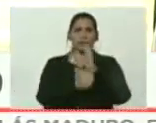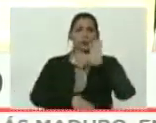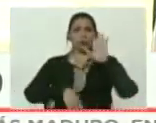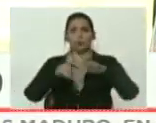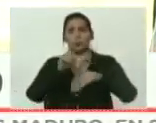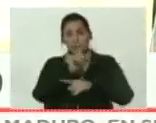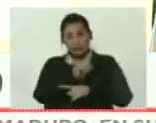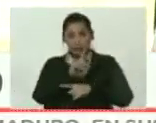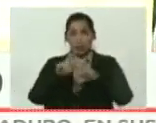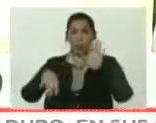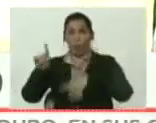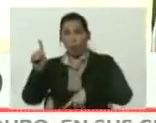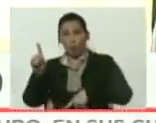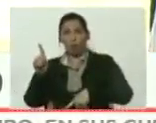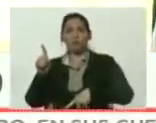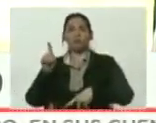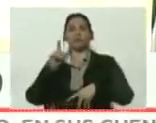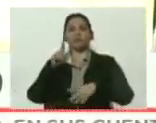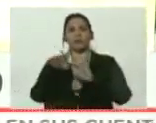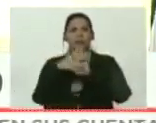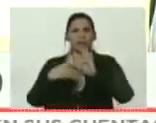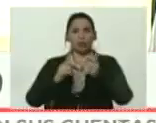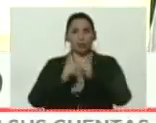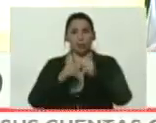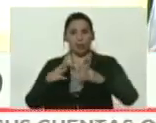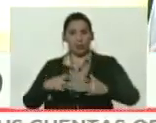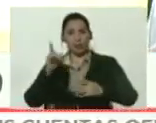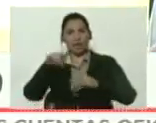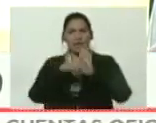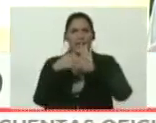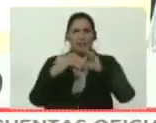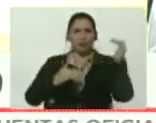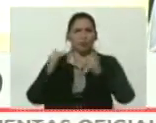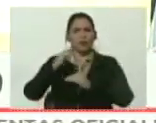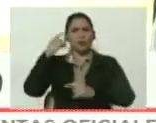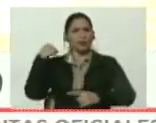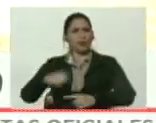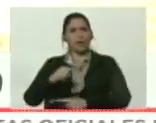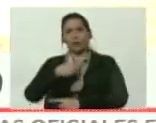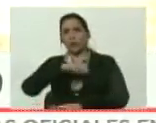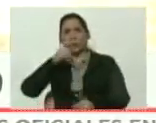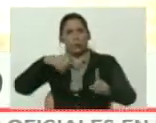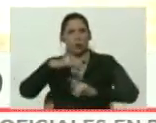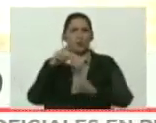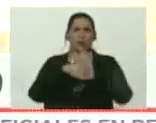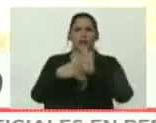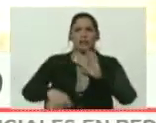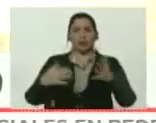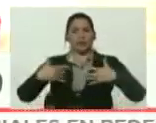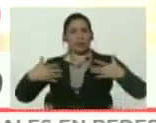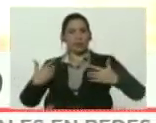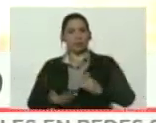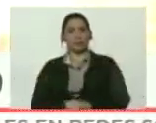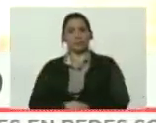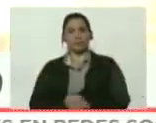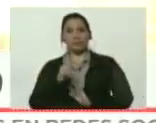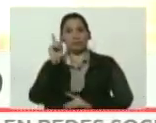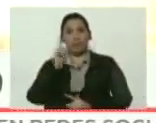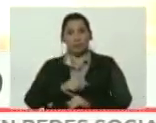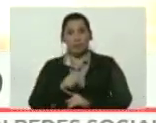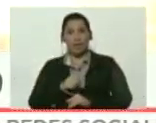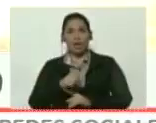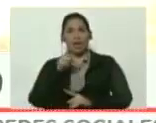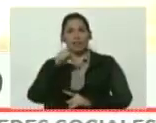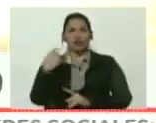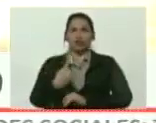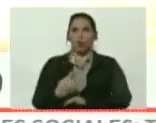la Constitución, que habla del derecho al deporte y la recreación. Pero un derecho supremo que tiene nuestro pueblo, que es el derecho a la felicidad. Y por supuesto que eso